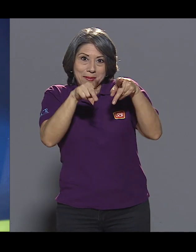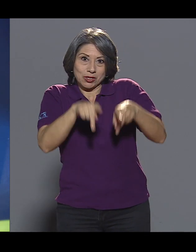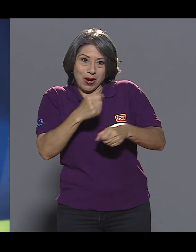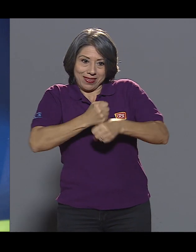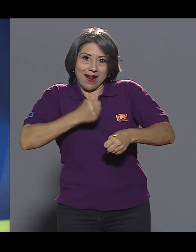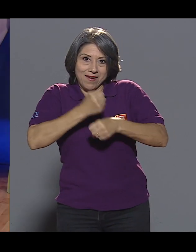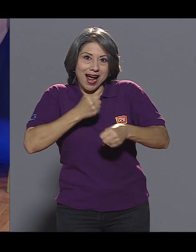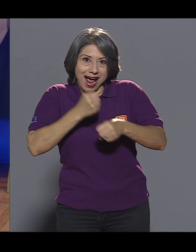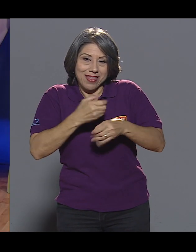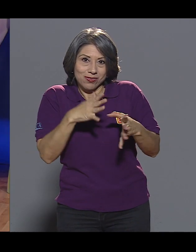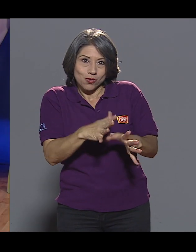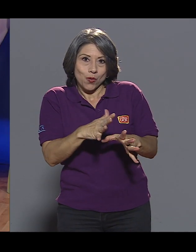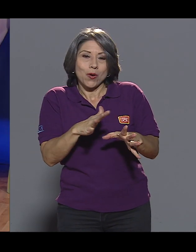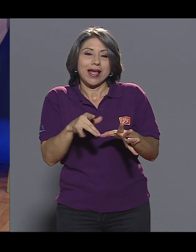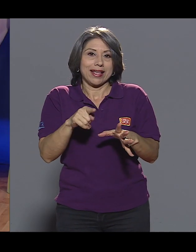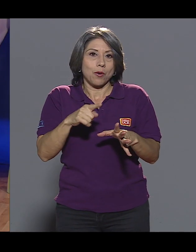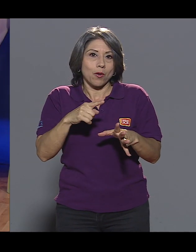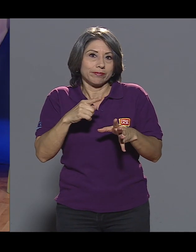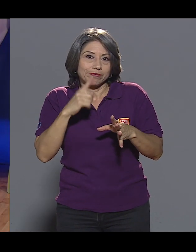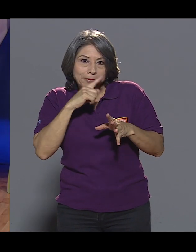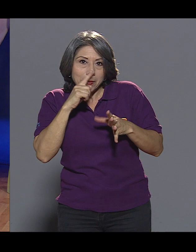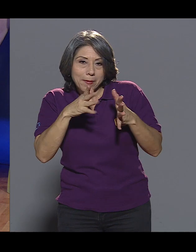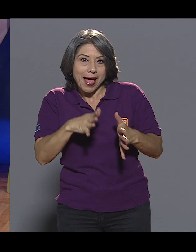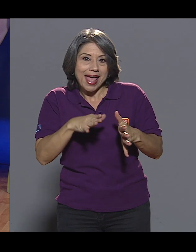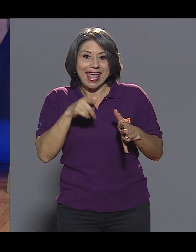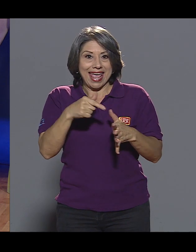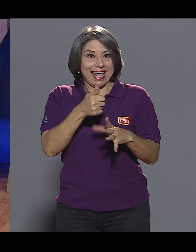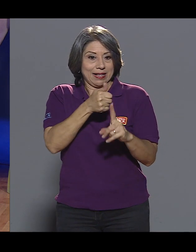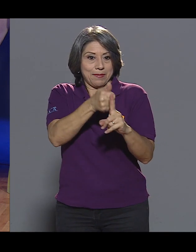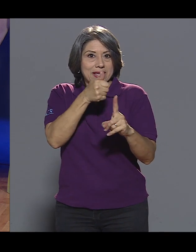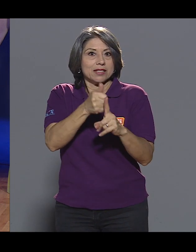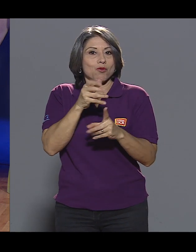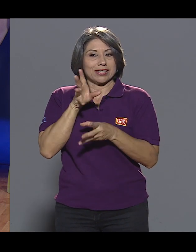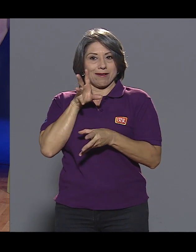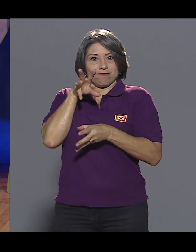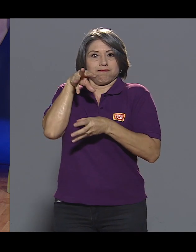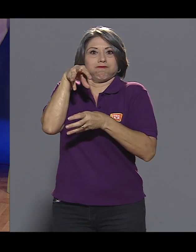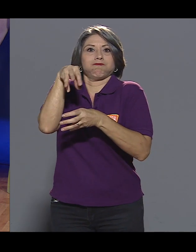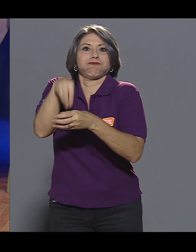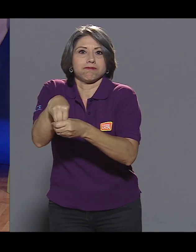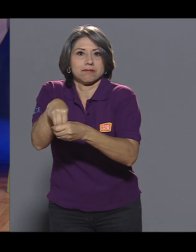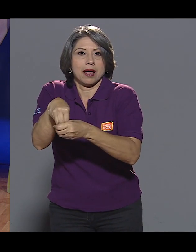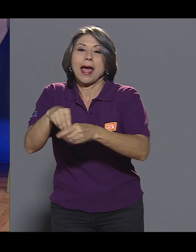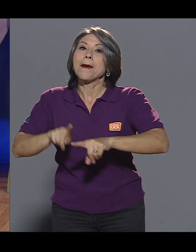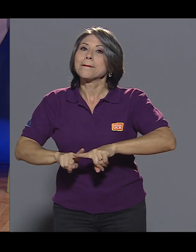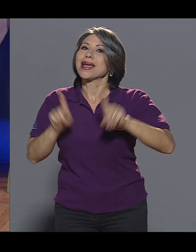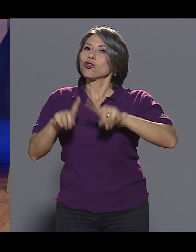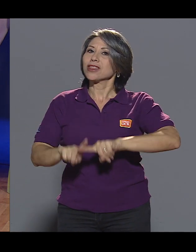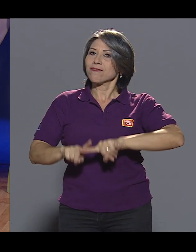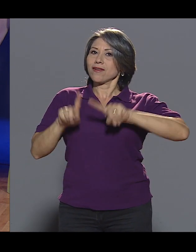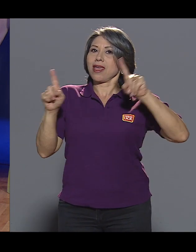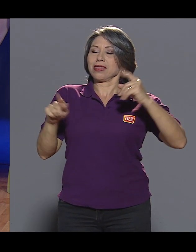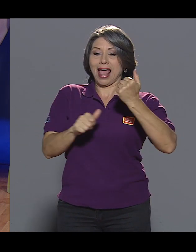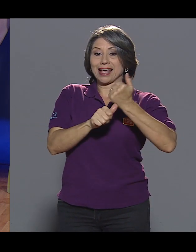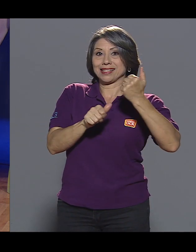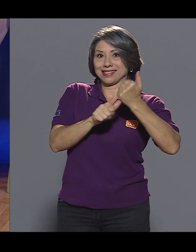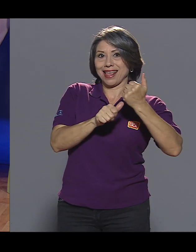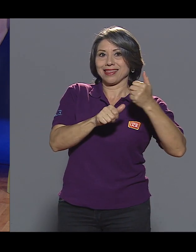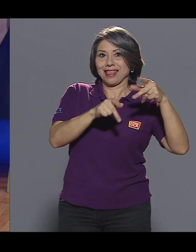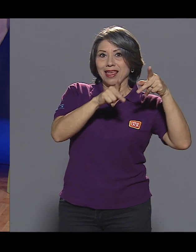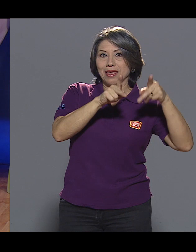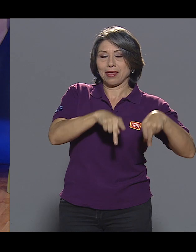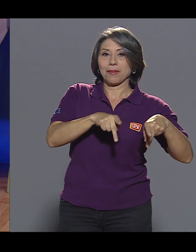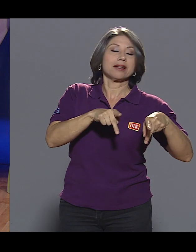Cuando estamos hablando sobre el asistente sexual de la persona con discapacidad, lo que son los órganos sexuales, ¿verdad?, reproductivos de la persona no